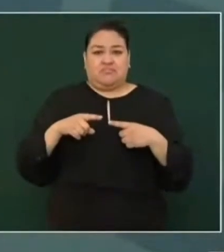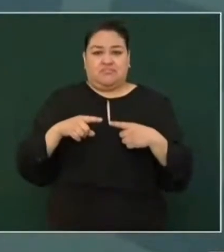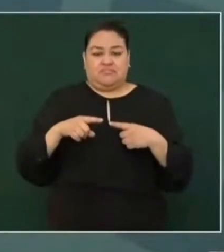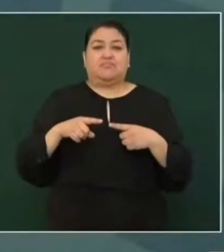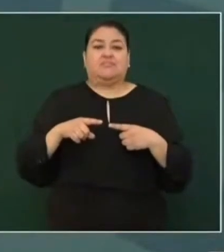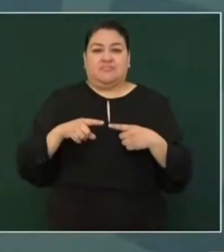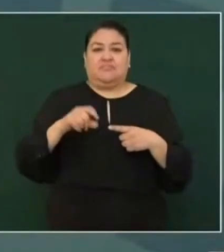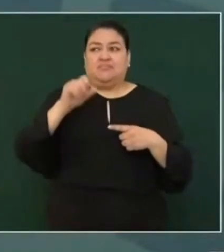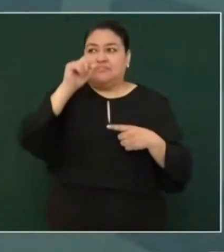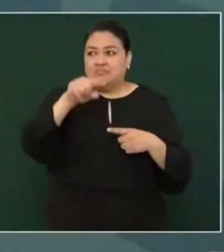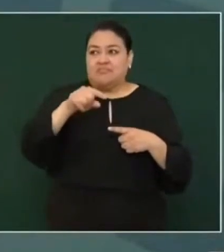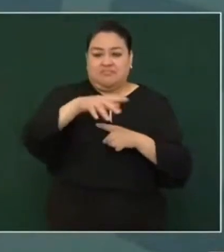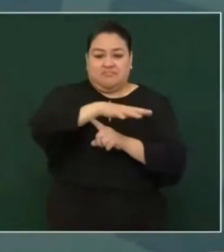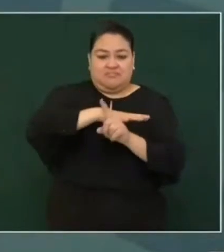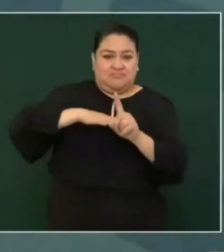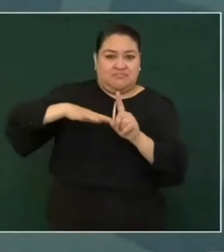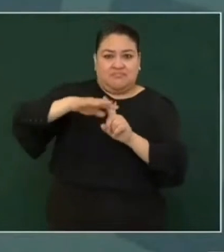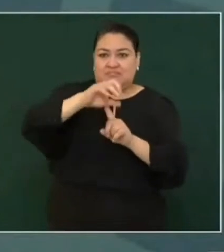están rodeados